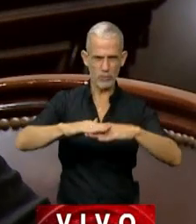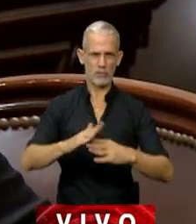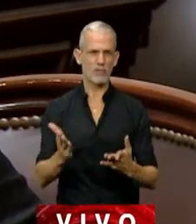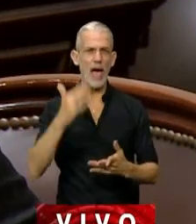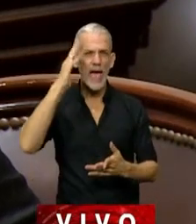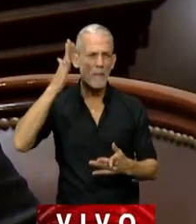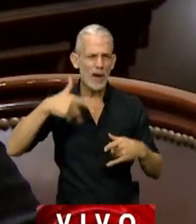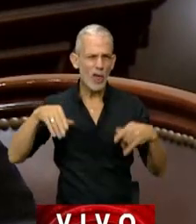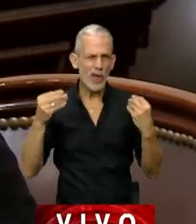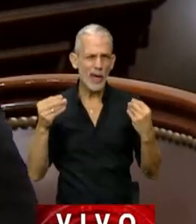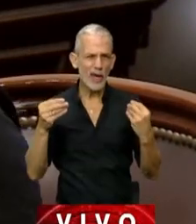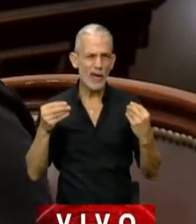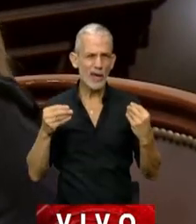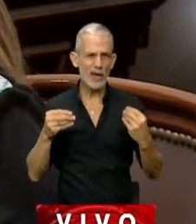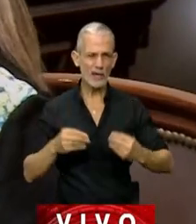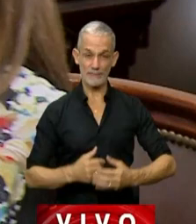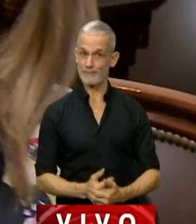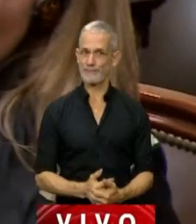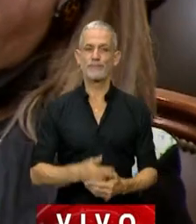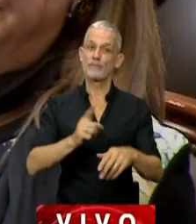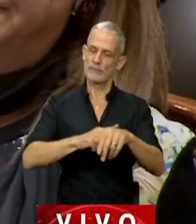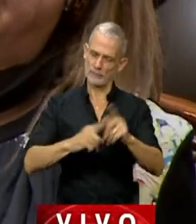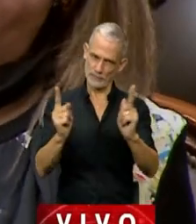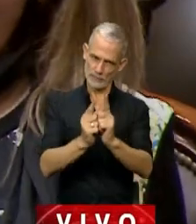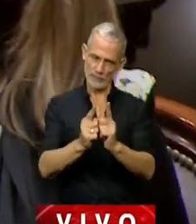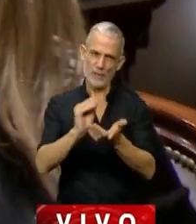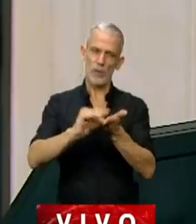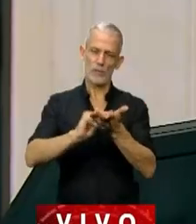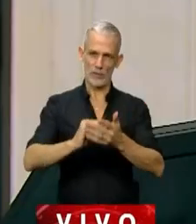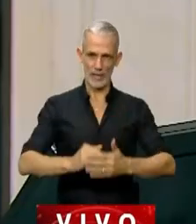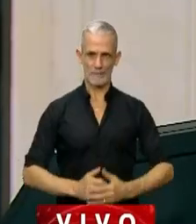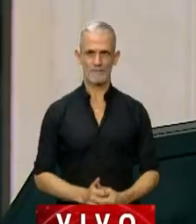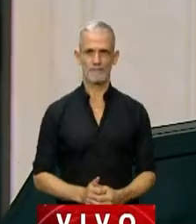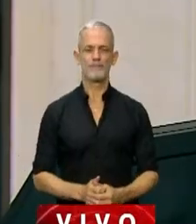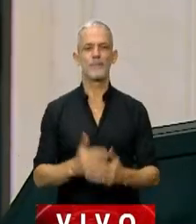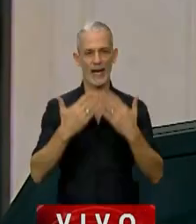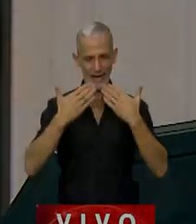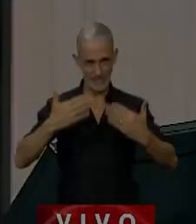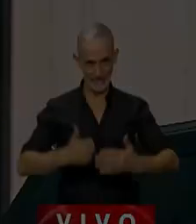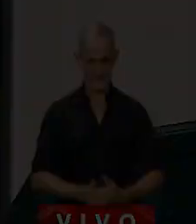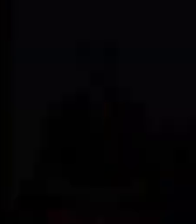¿De qué teoría espejo me hablan? El tiempo, diputada. Gracias.